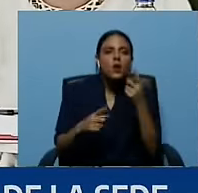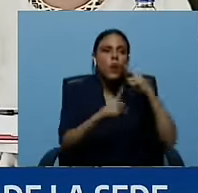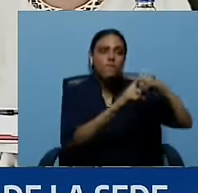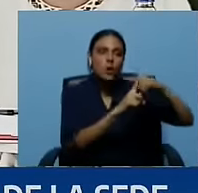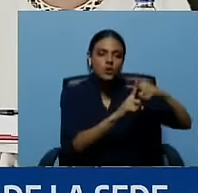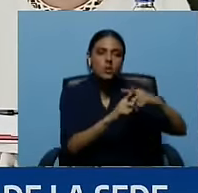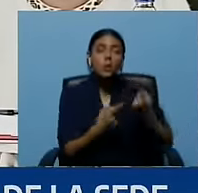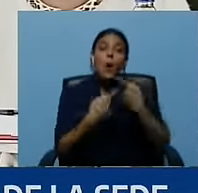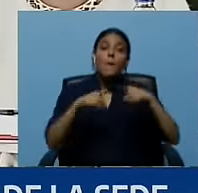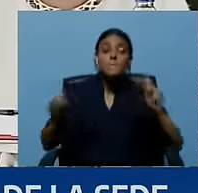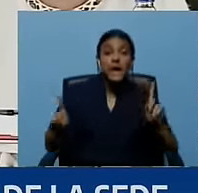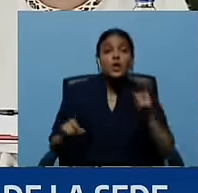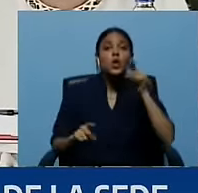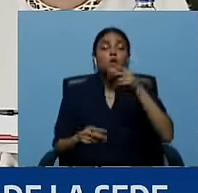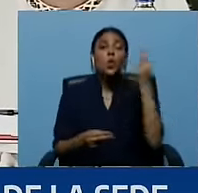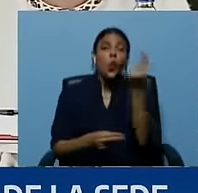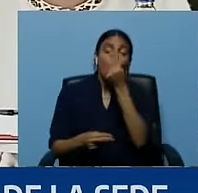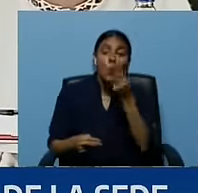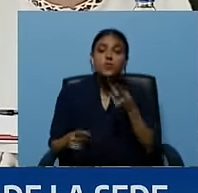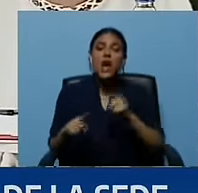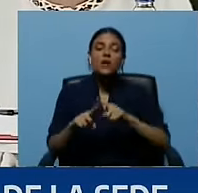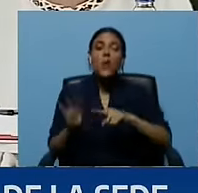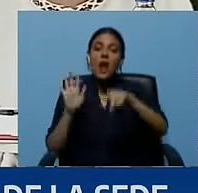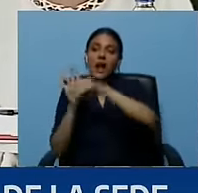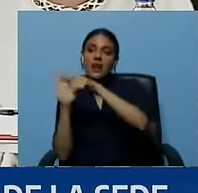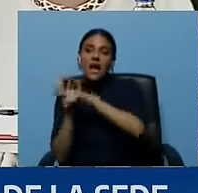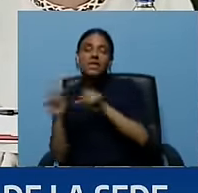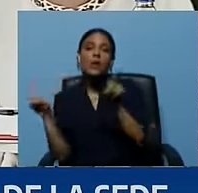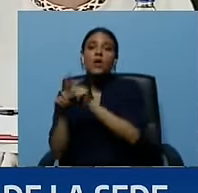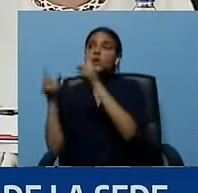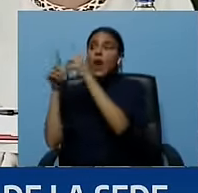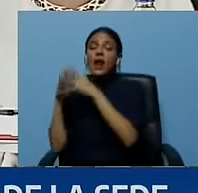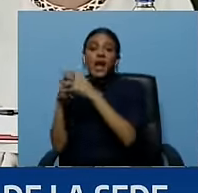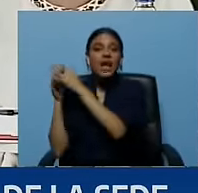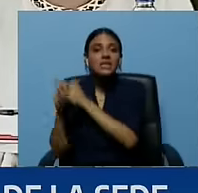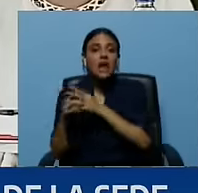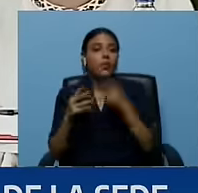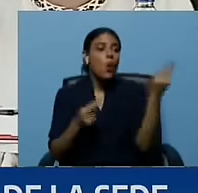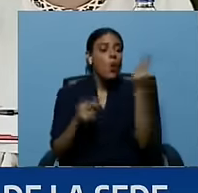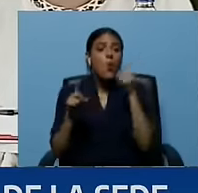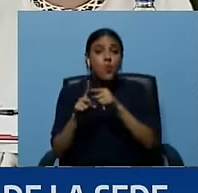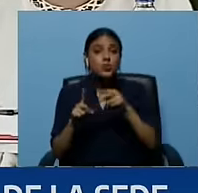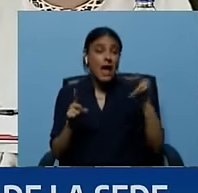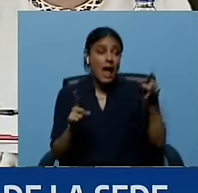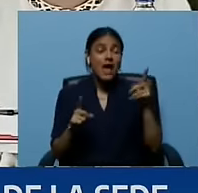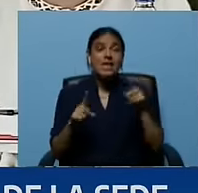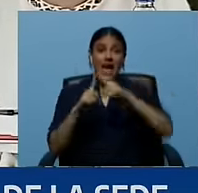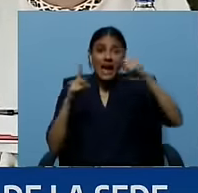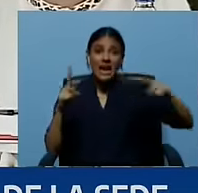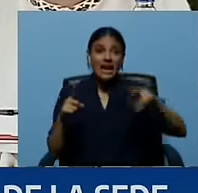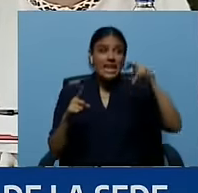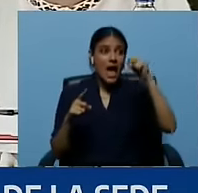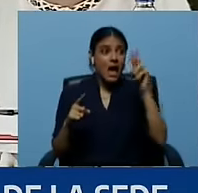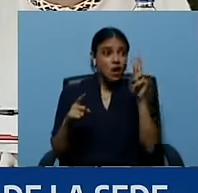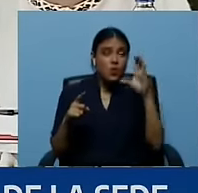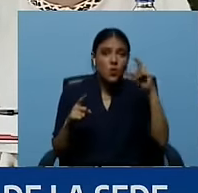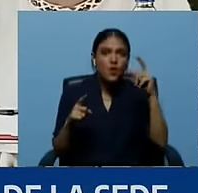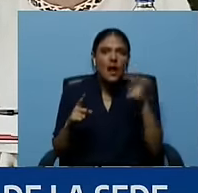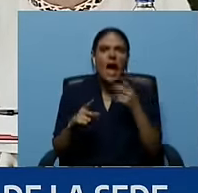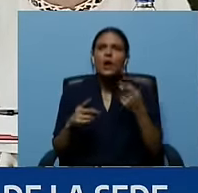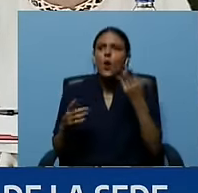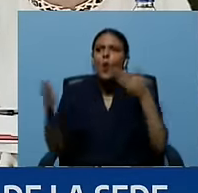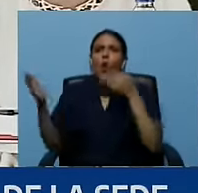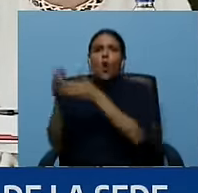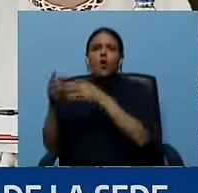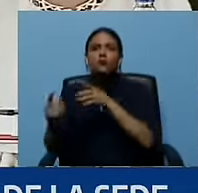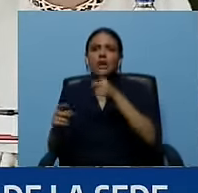en un artefacto y la lanzas, como hizo Estados Unidos en Nagasaki y Hiroshima, contra población civil,